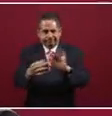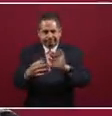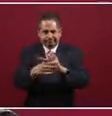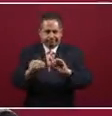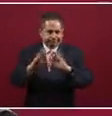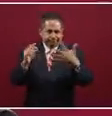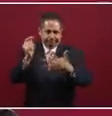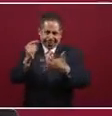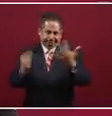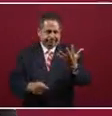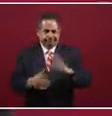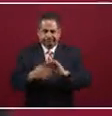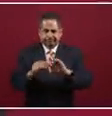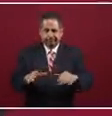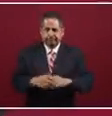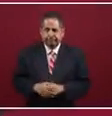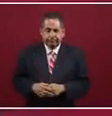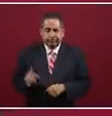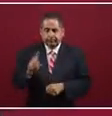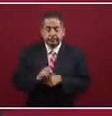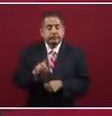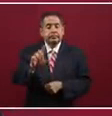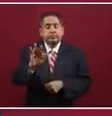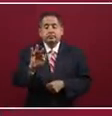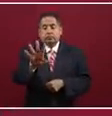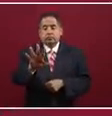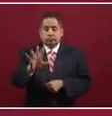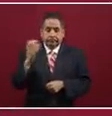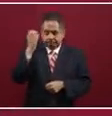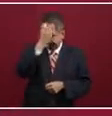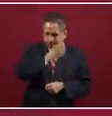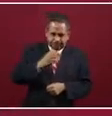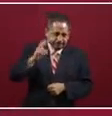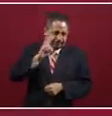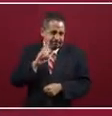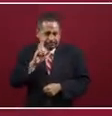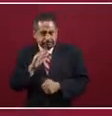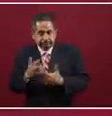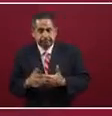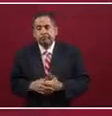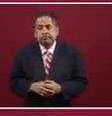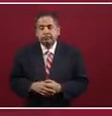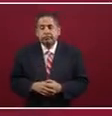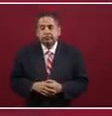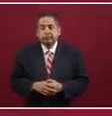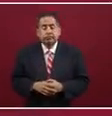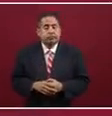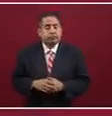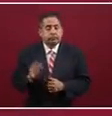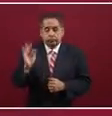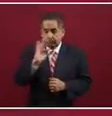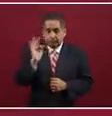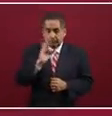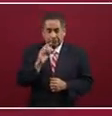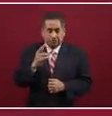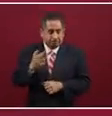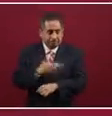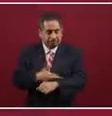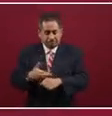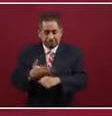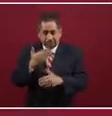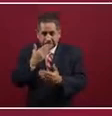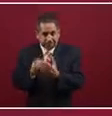detalle posible. Día 45 es la evaluación y si no logramos los